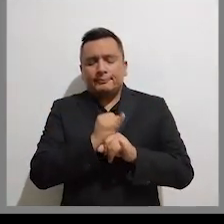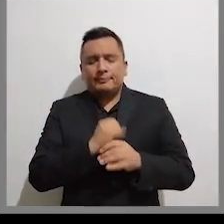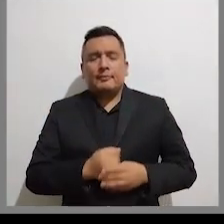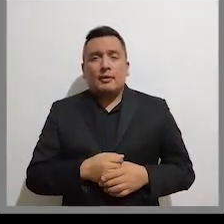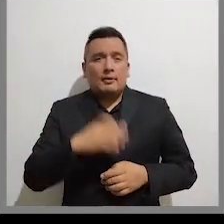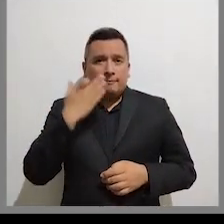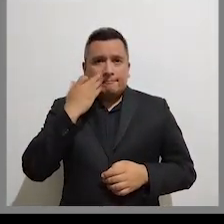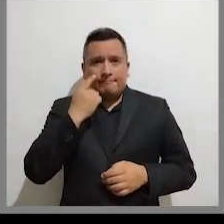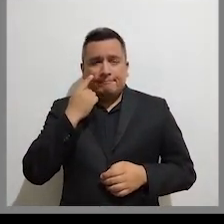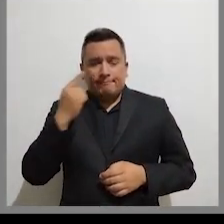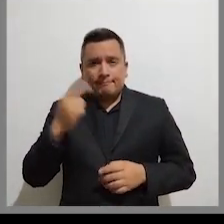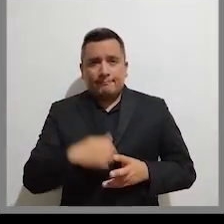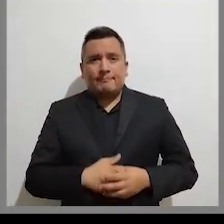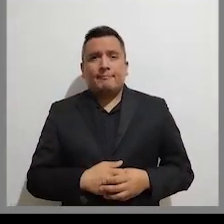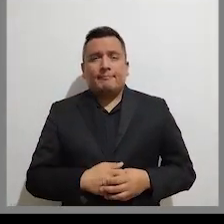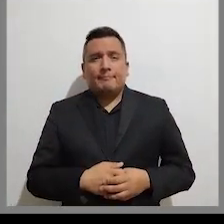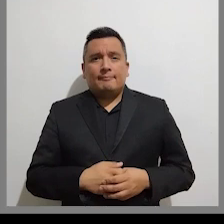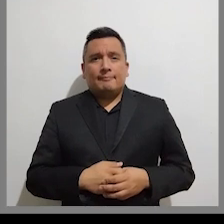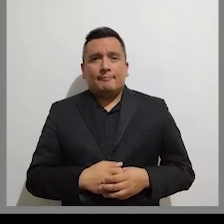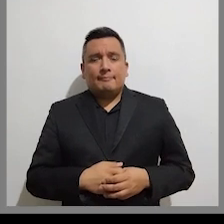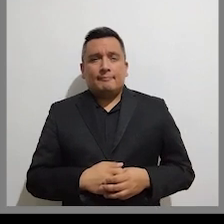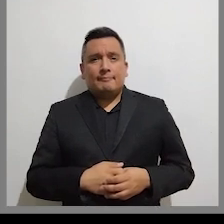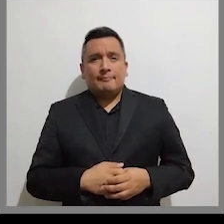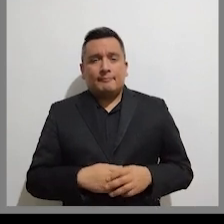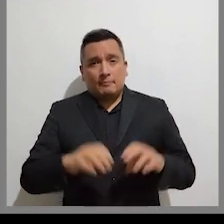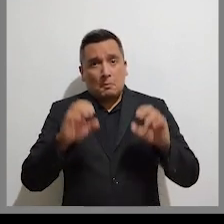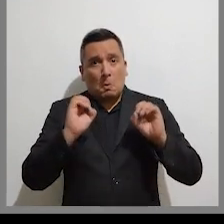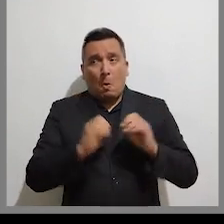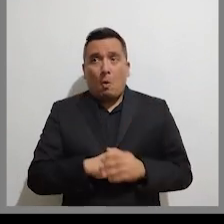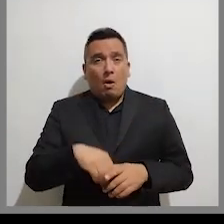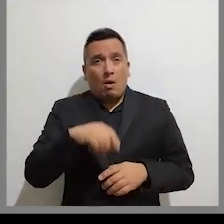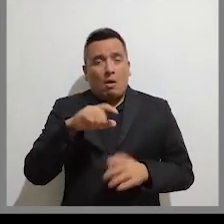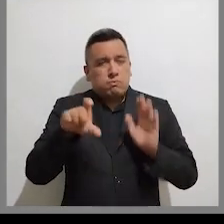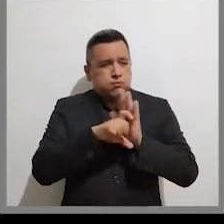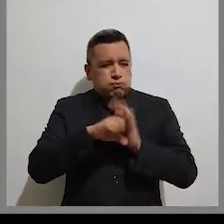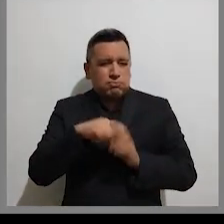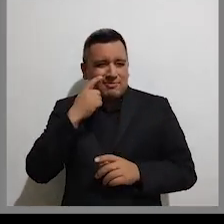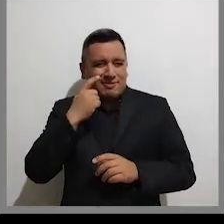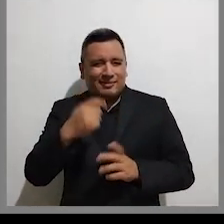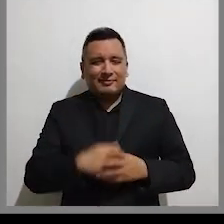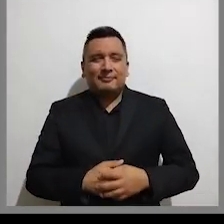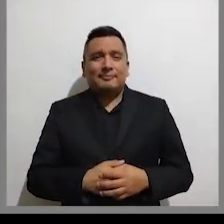redes sociales, en Facebook como laurna.programa radiofónico del IEC, en Instagram,